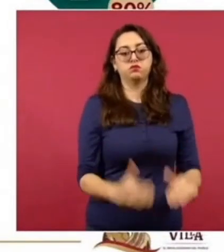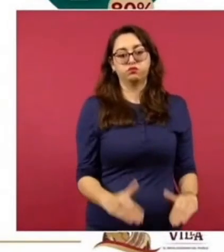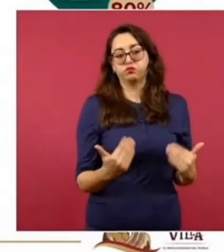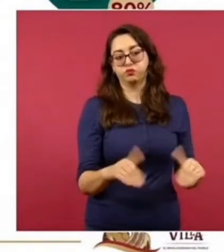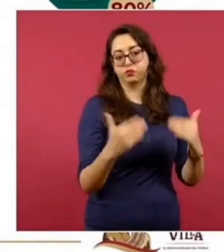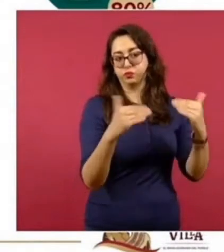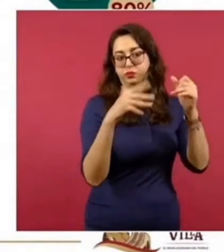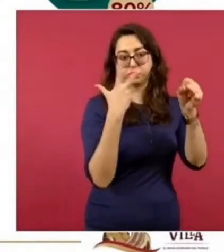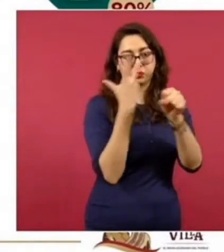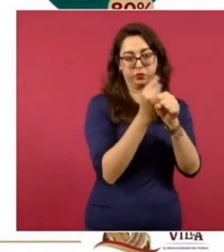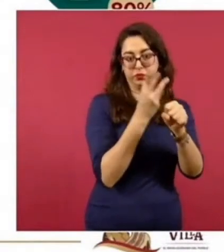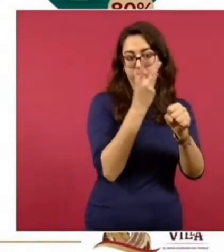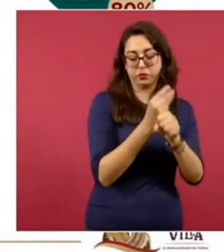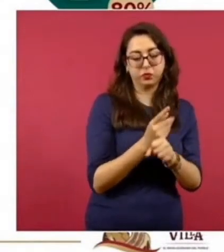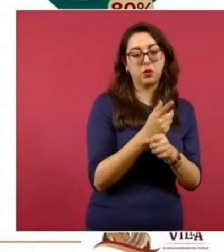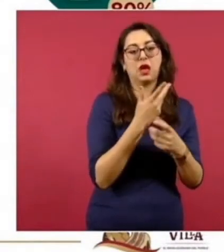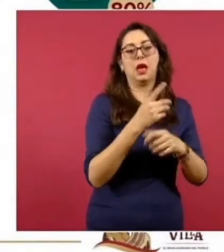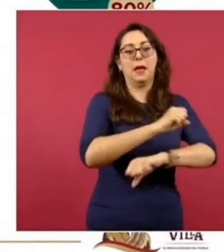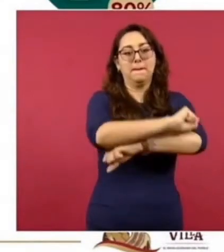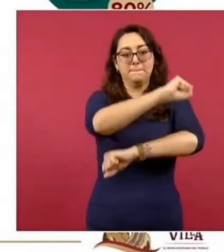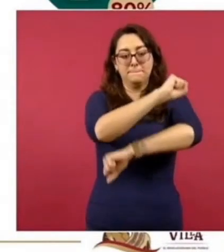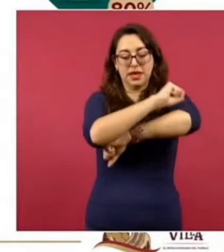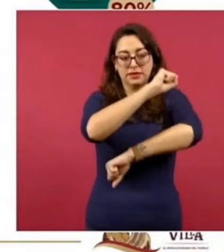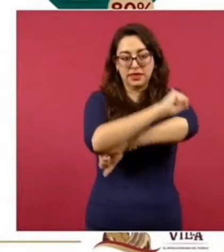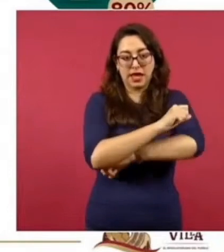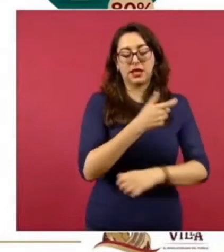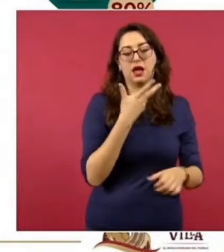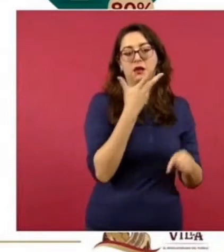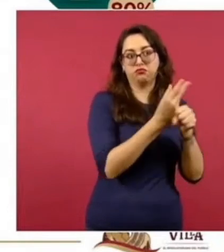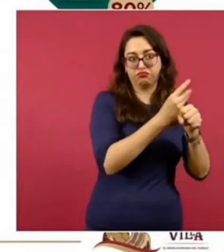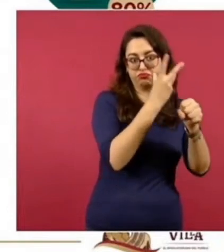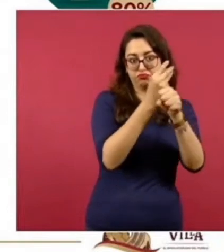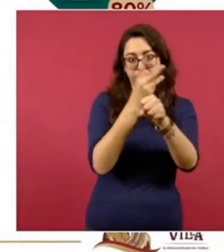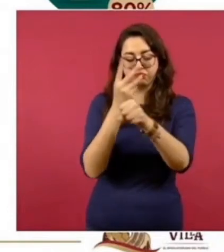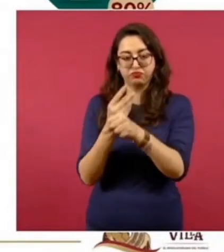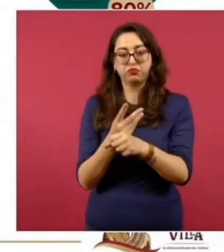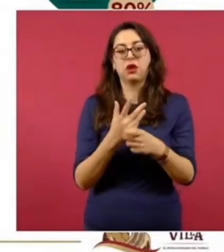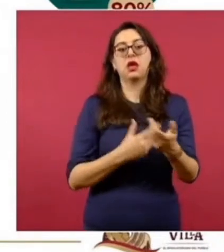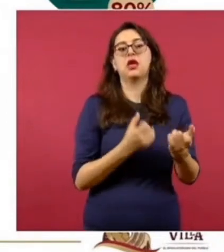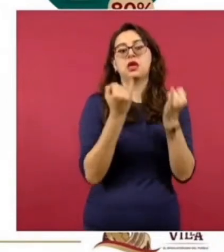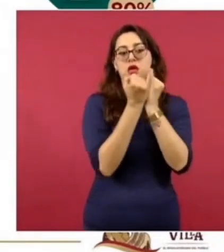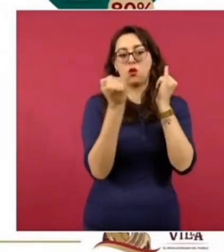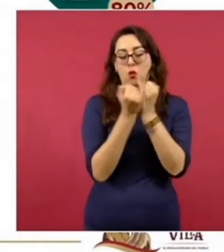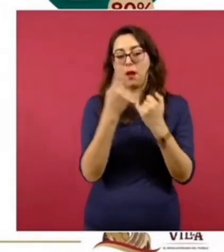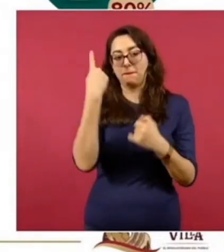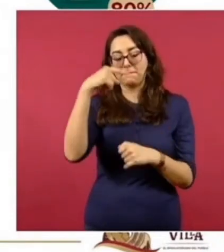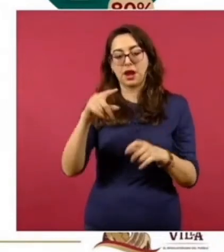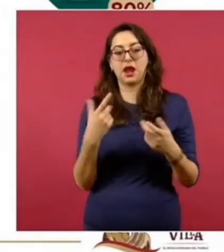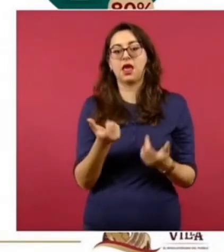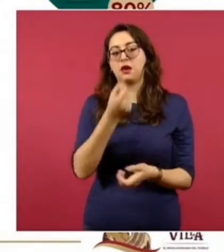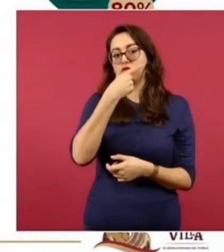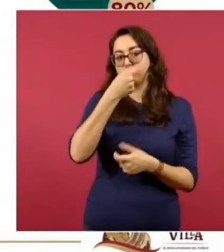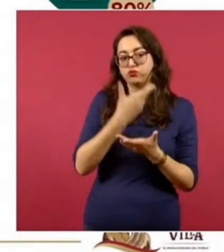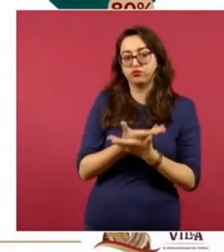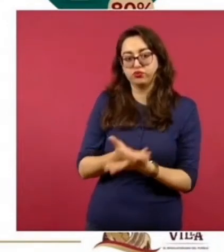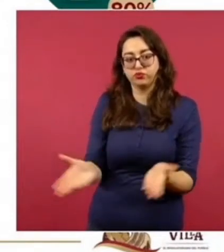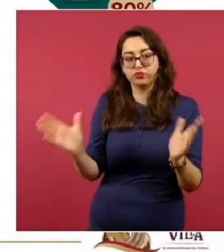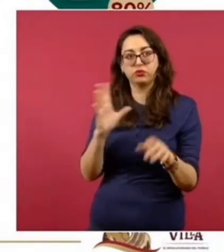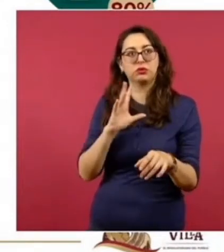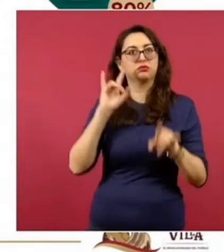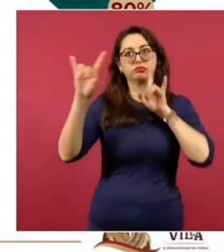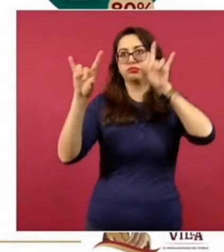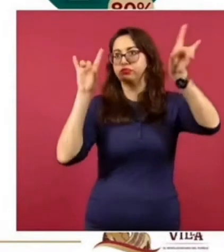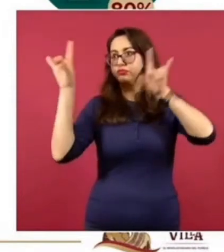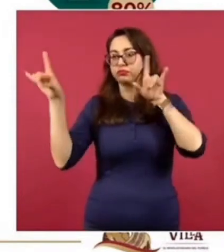esmerilado en las ventanas de atención a los pacientes, colocación de lámparas de techo, señalética. En muchos de estos